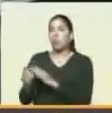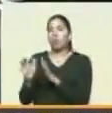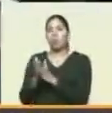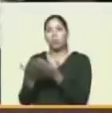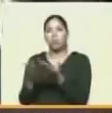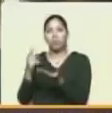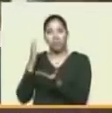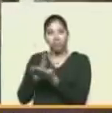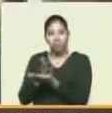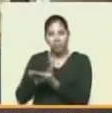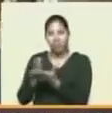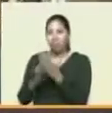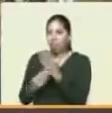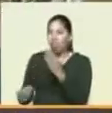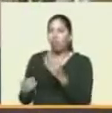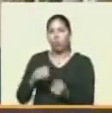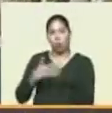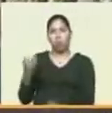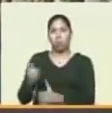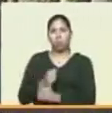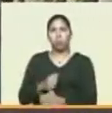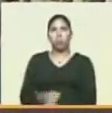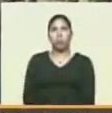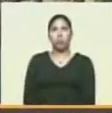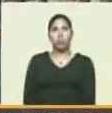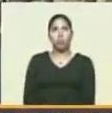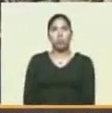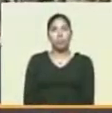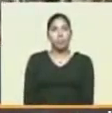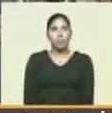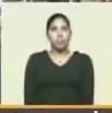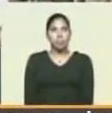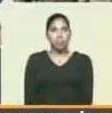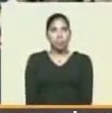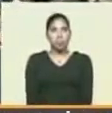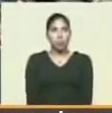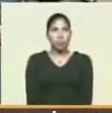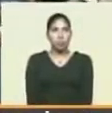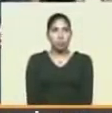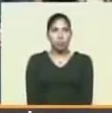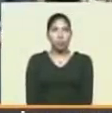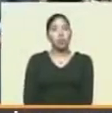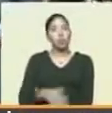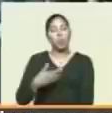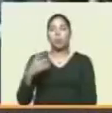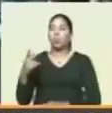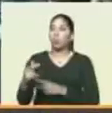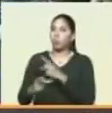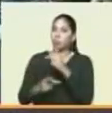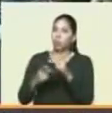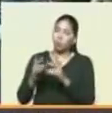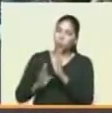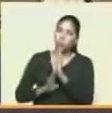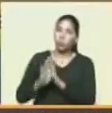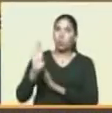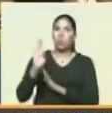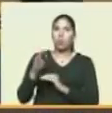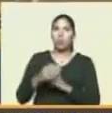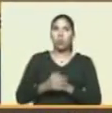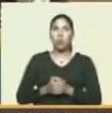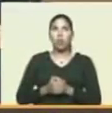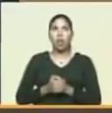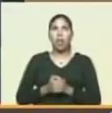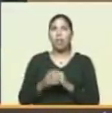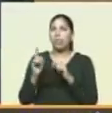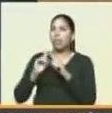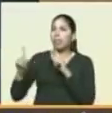vitro en mayor volumen ese sustrato para la reproducción de las semillas de hortalizas, de legumbres, de